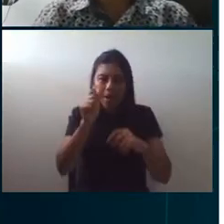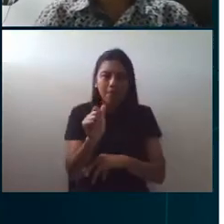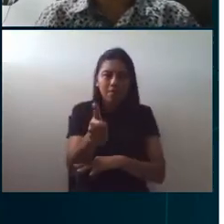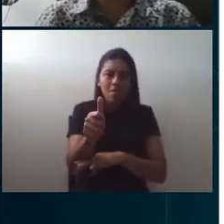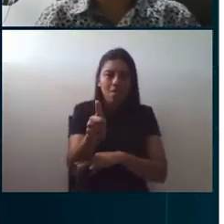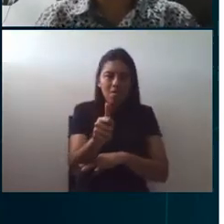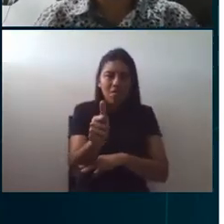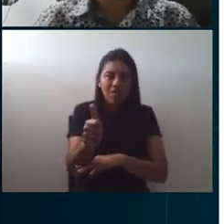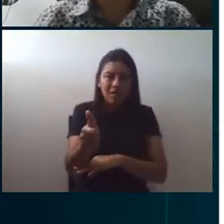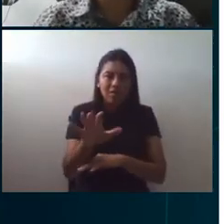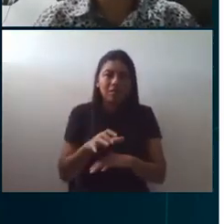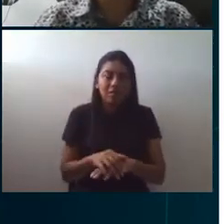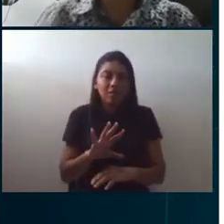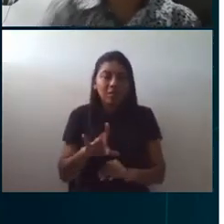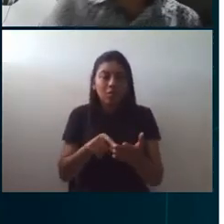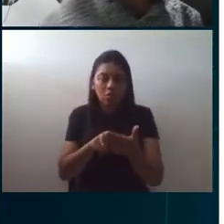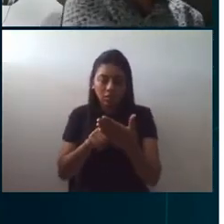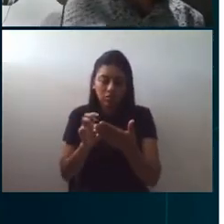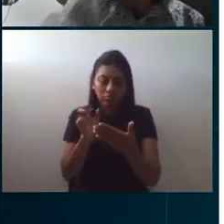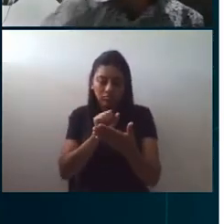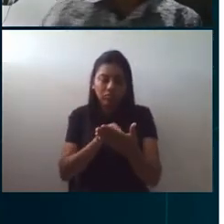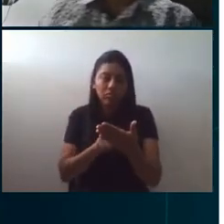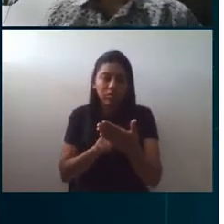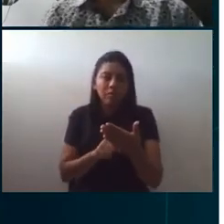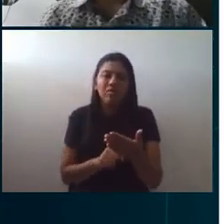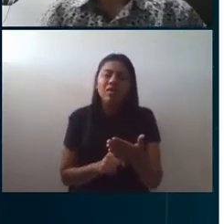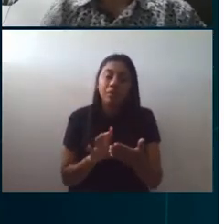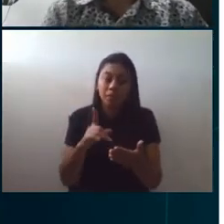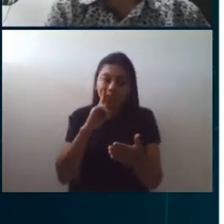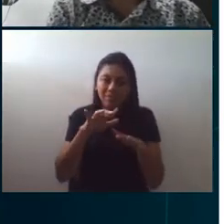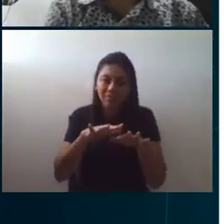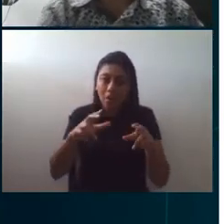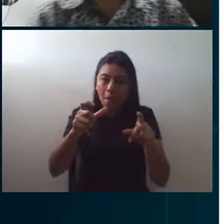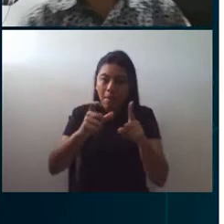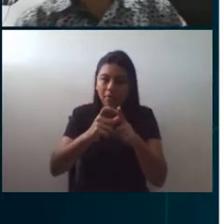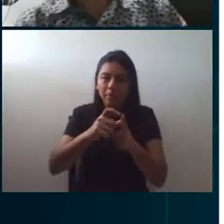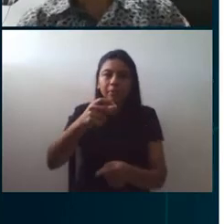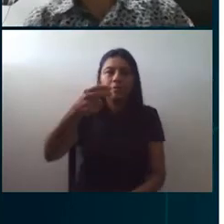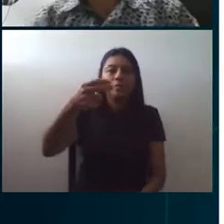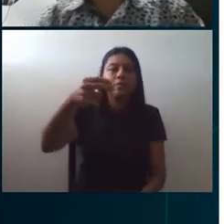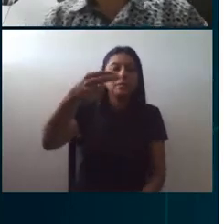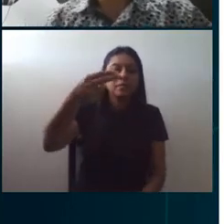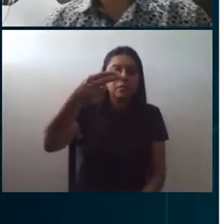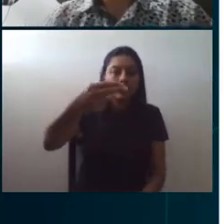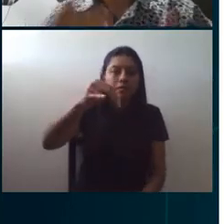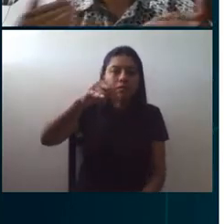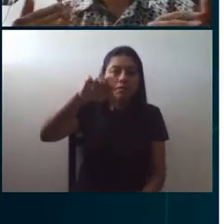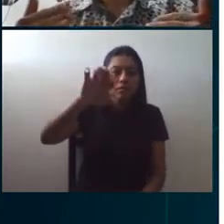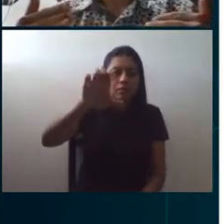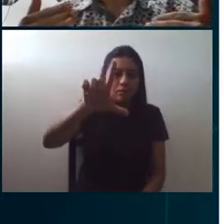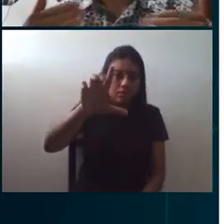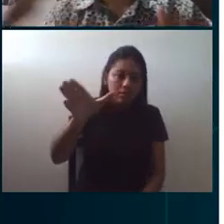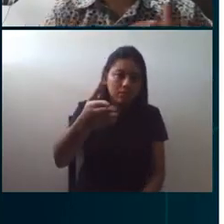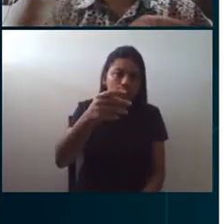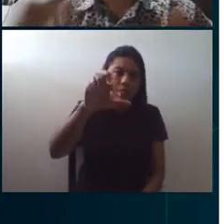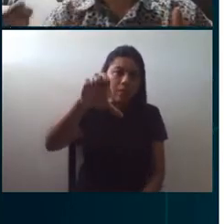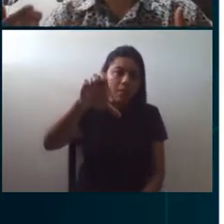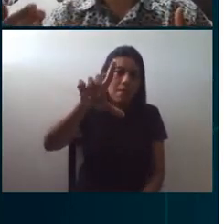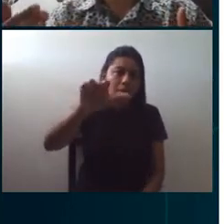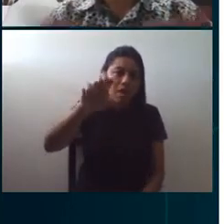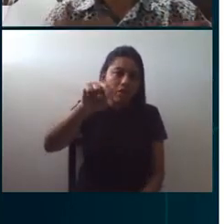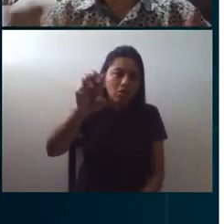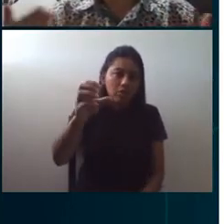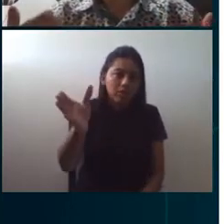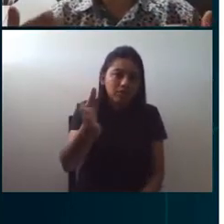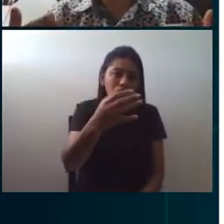unos hiperplanos óptimos. Para que ustedes me entiendan, un hiperplano óptimo lo que hace es determinar es entre dos bases